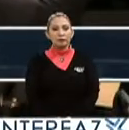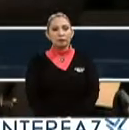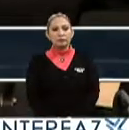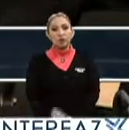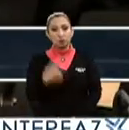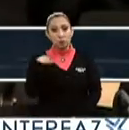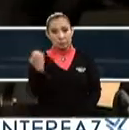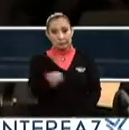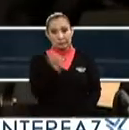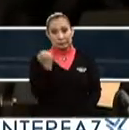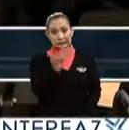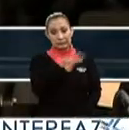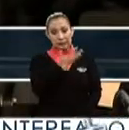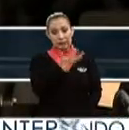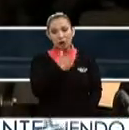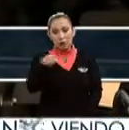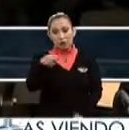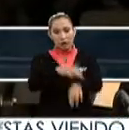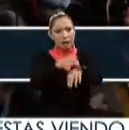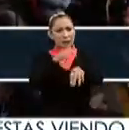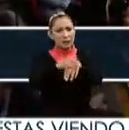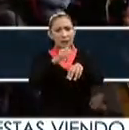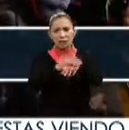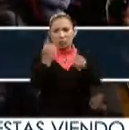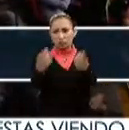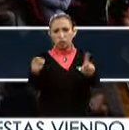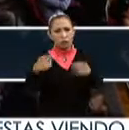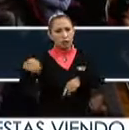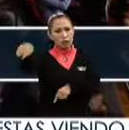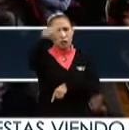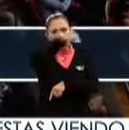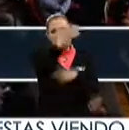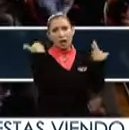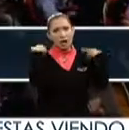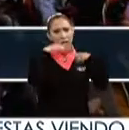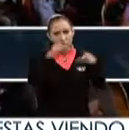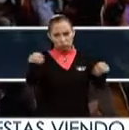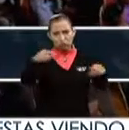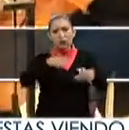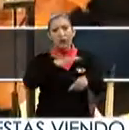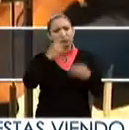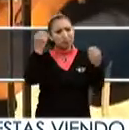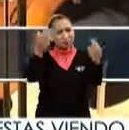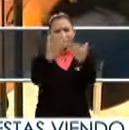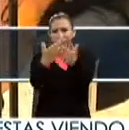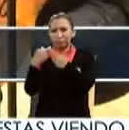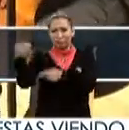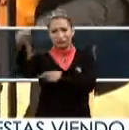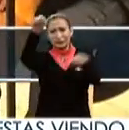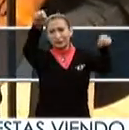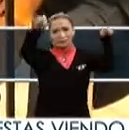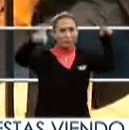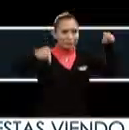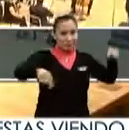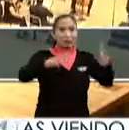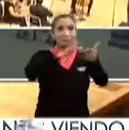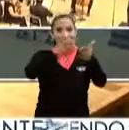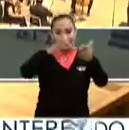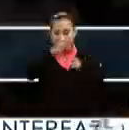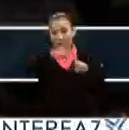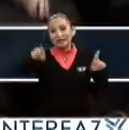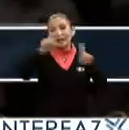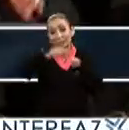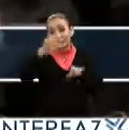Tengo la fortuna de contar con colegas músicos, maestros de música, que gracias de distintas a